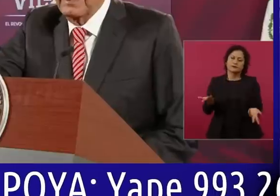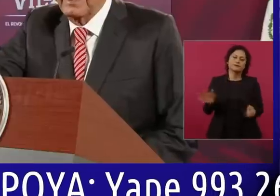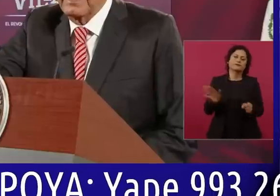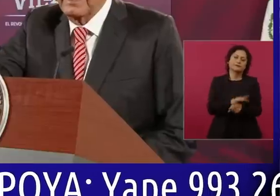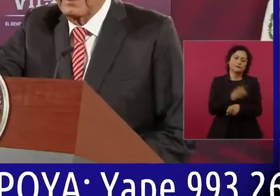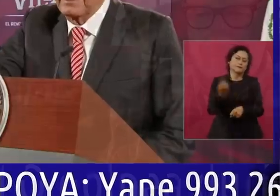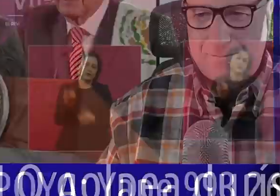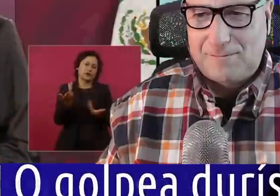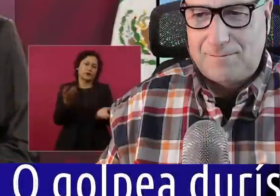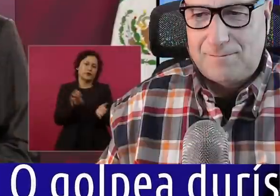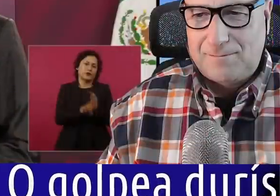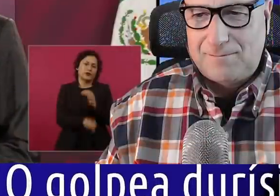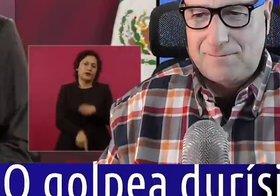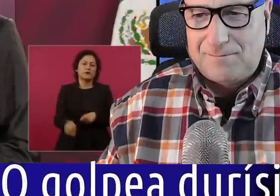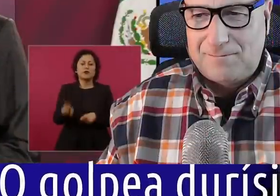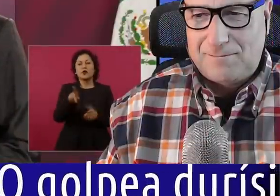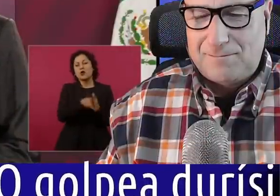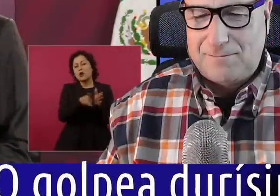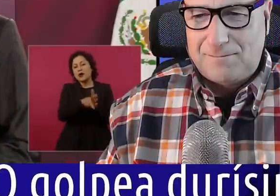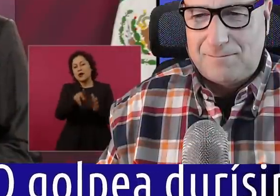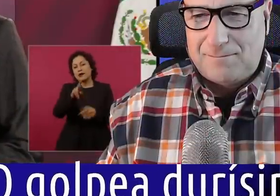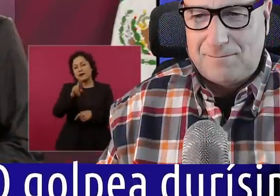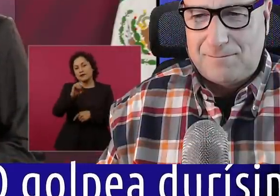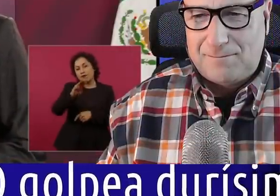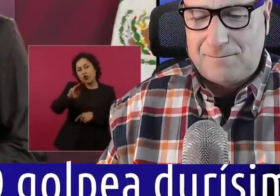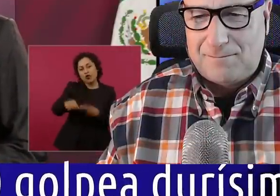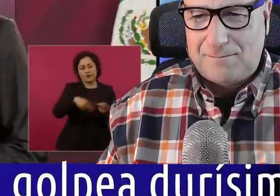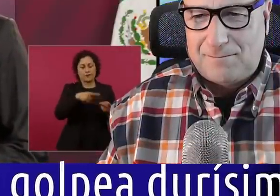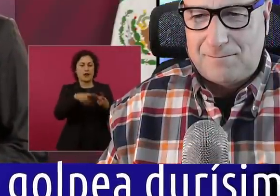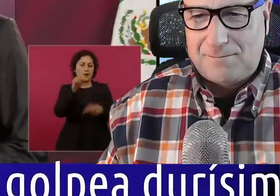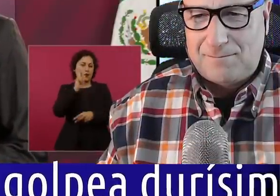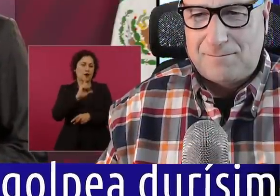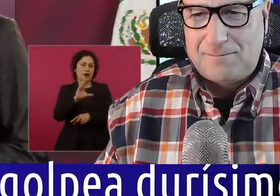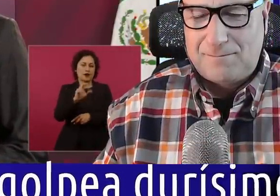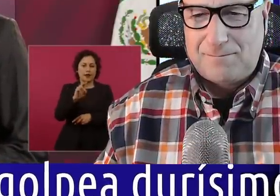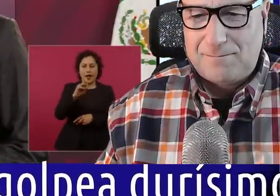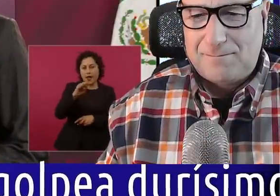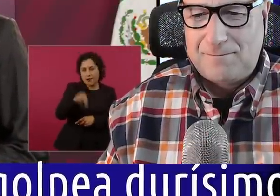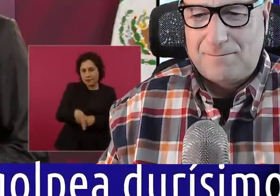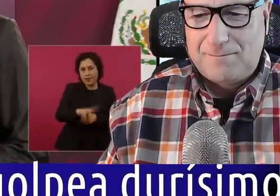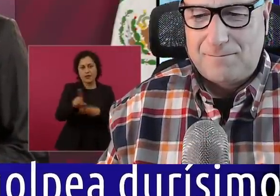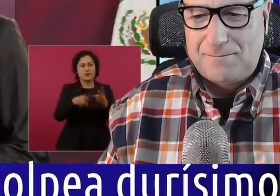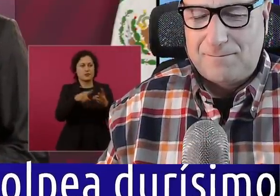Carmen Aristegui o el proceso